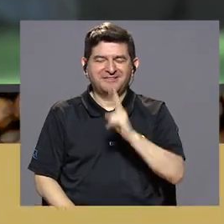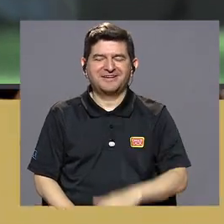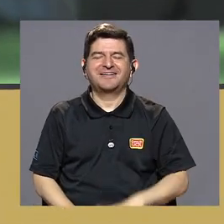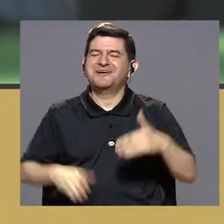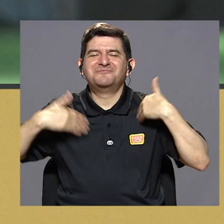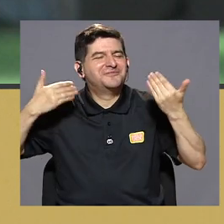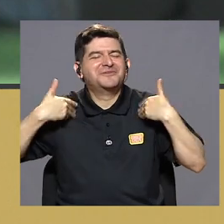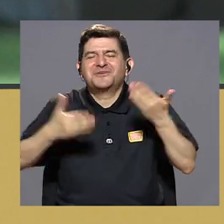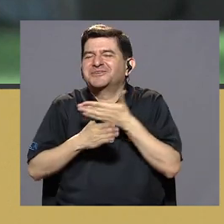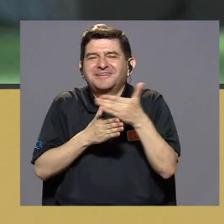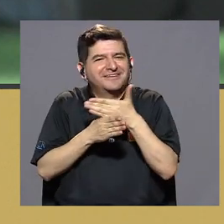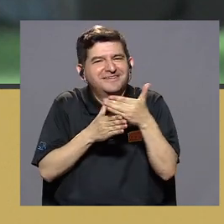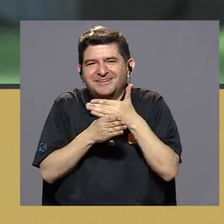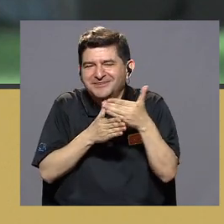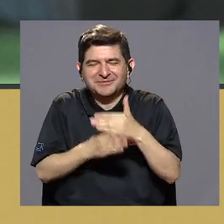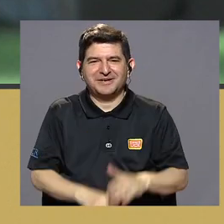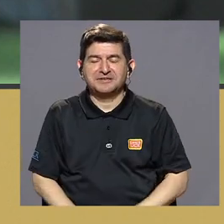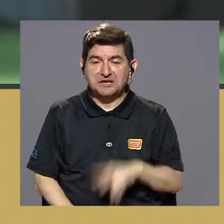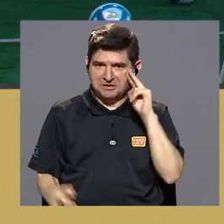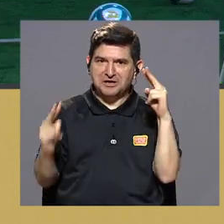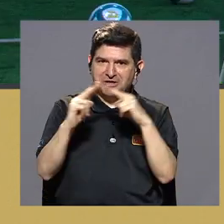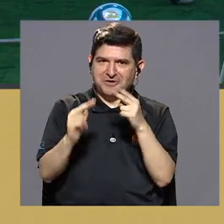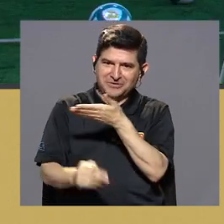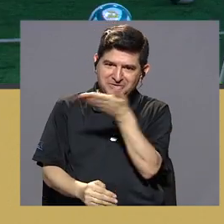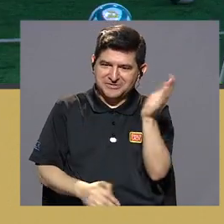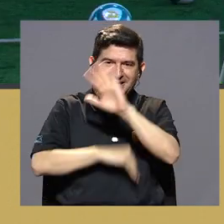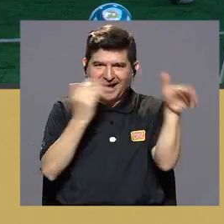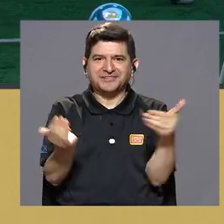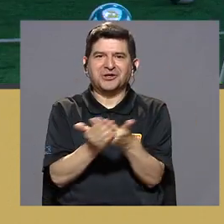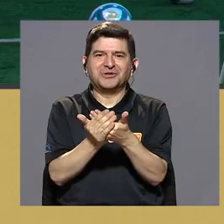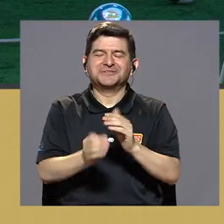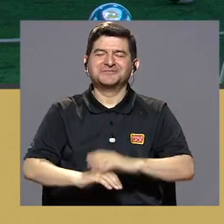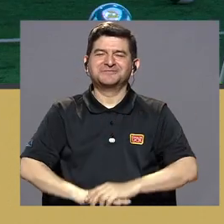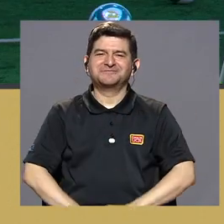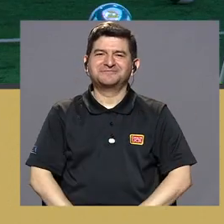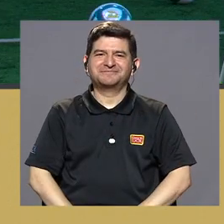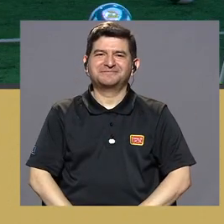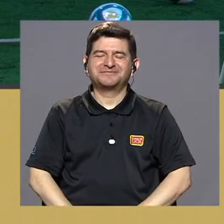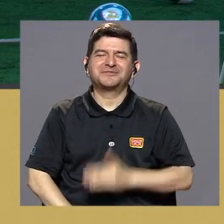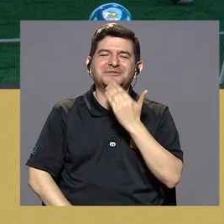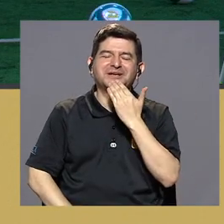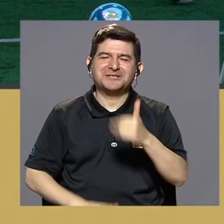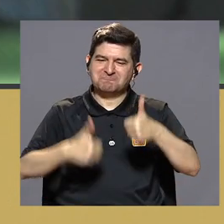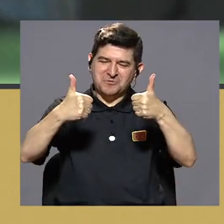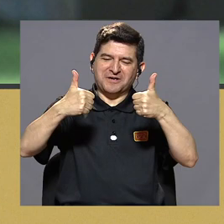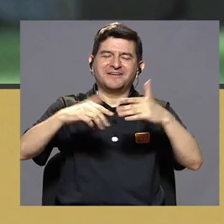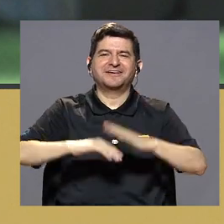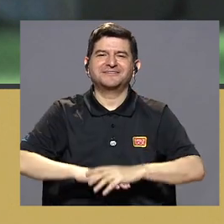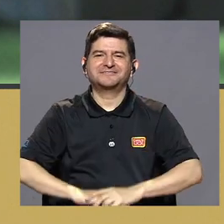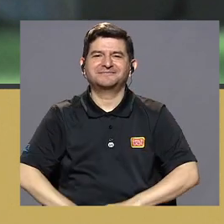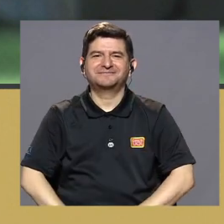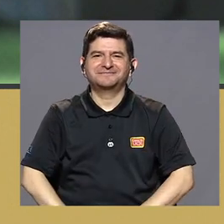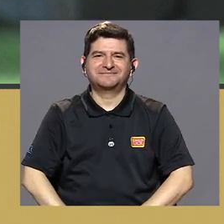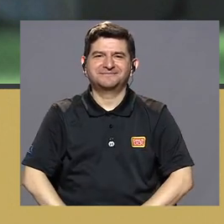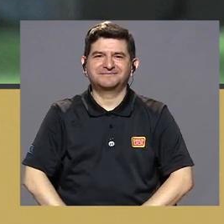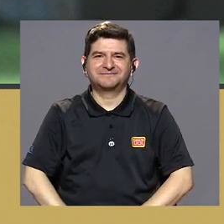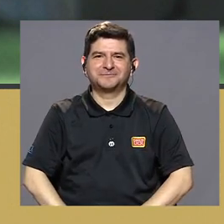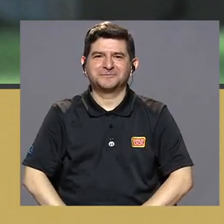La verdad es que estoy muy contenta de compartir un ratito, ¿verdad? Y de conocerlos a todos. Buena nota. Muchas gracias. Buena vida.